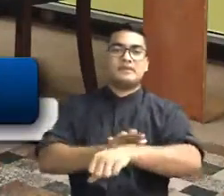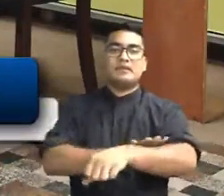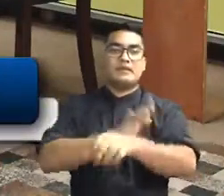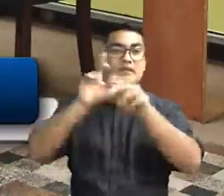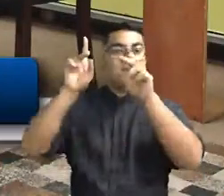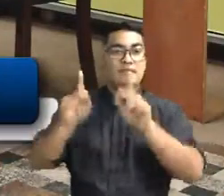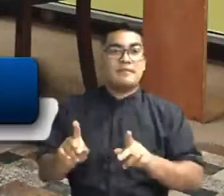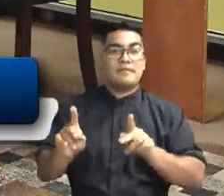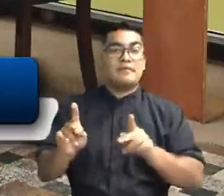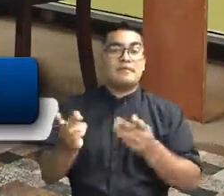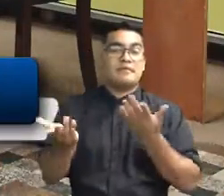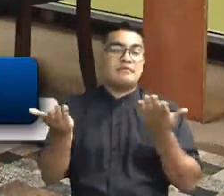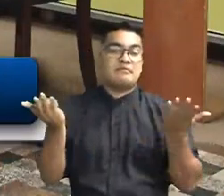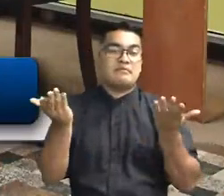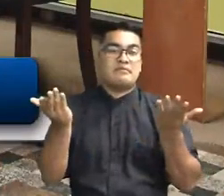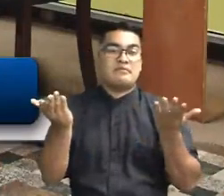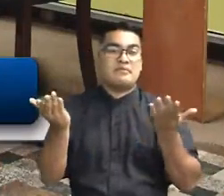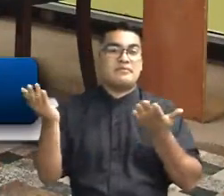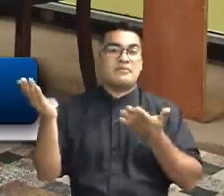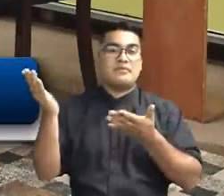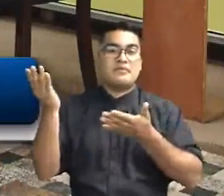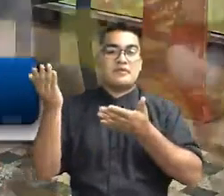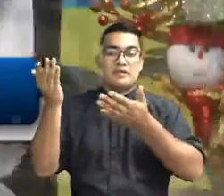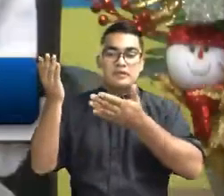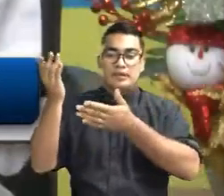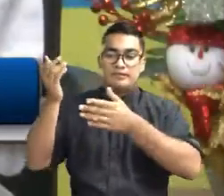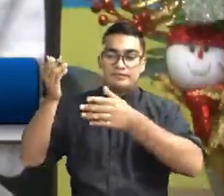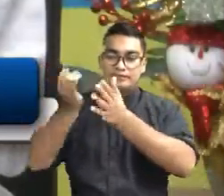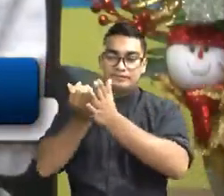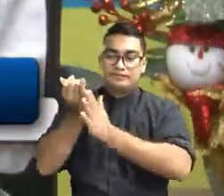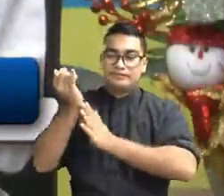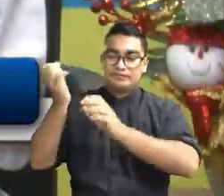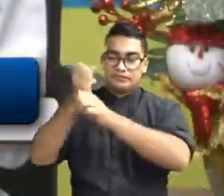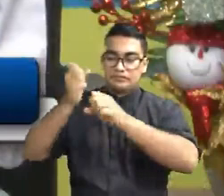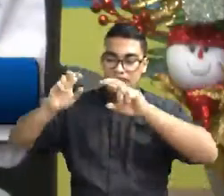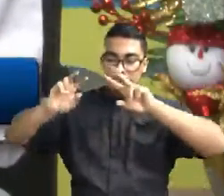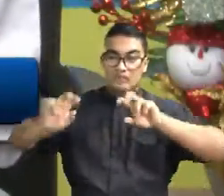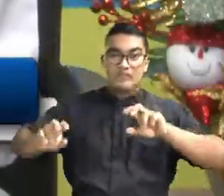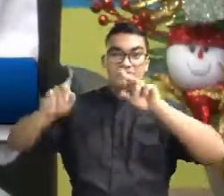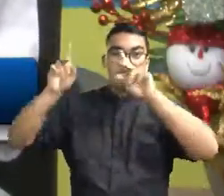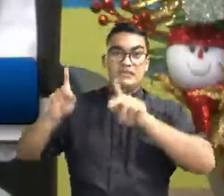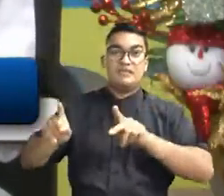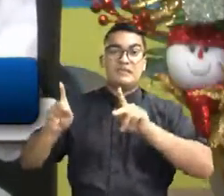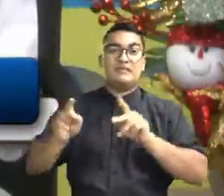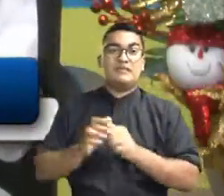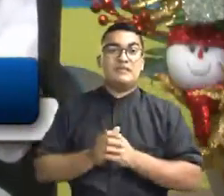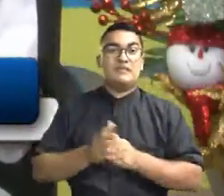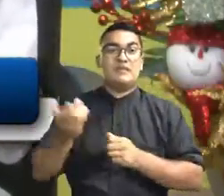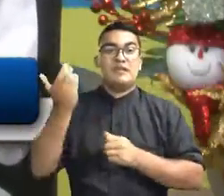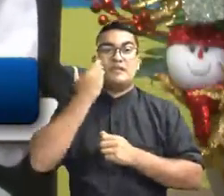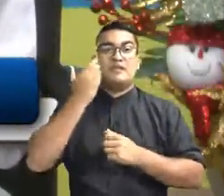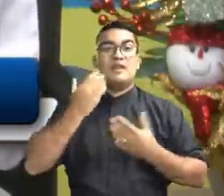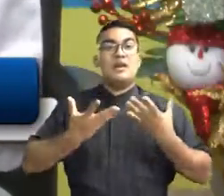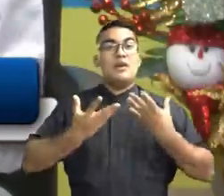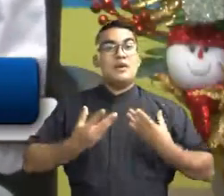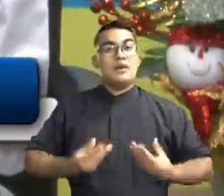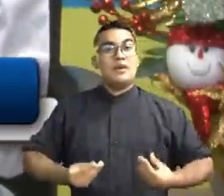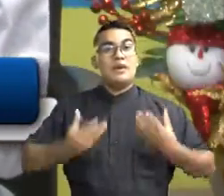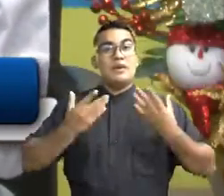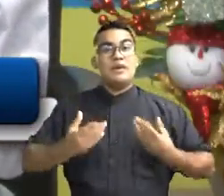paciente, según los estudios que nosotros enviamos al paciente, porque la enfermedad pulmonar obstructiva crónica nosotros